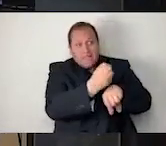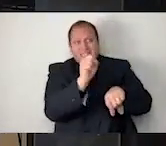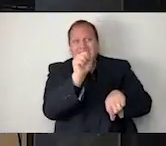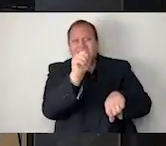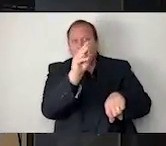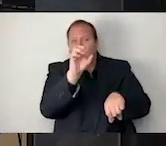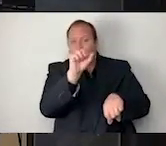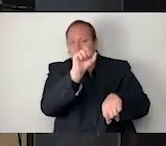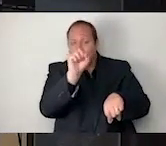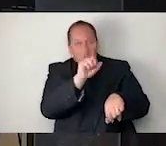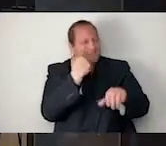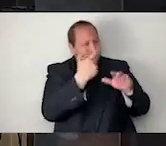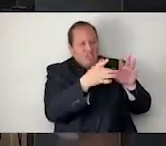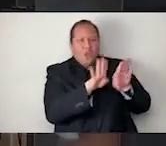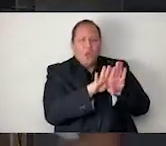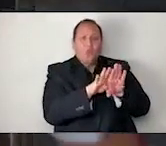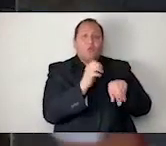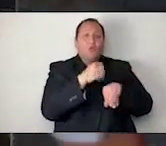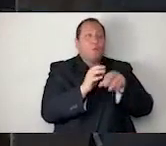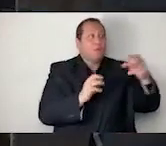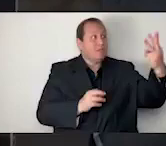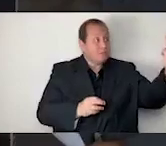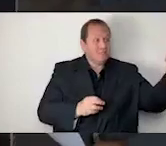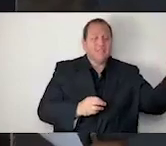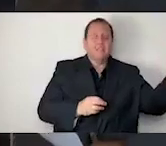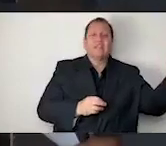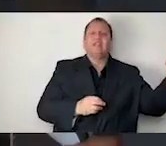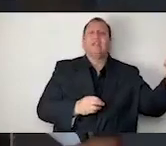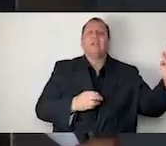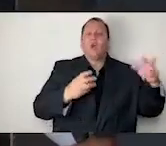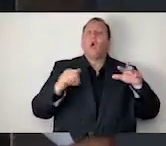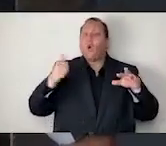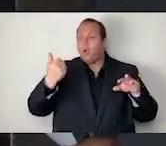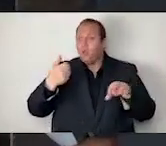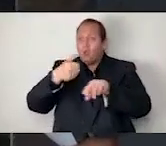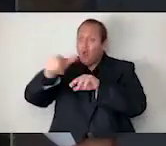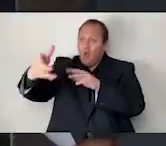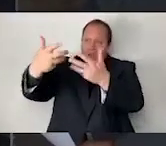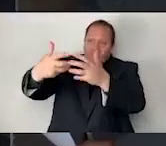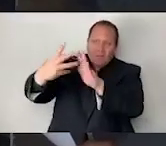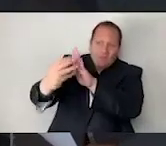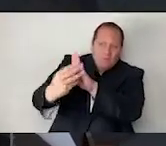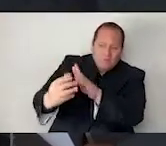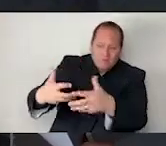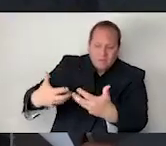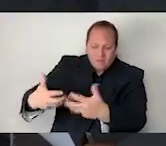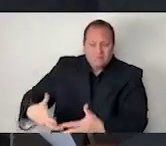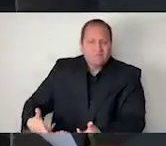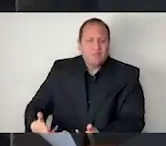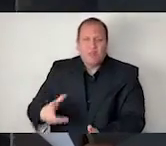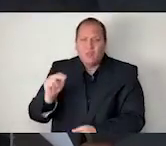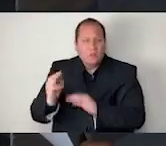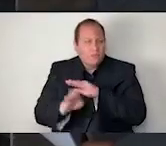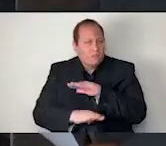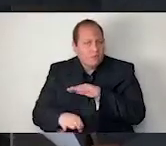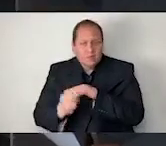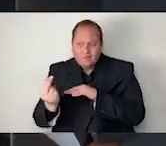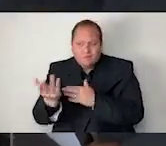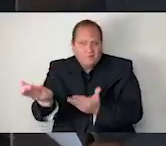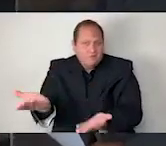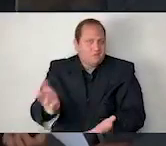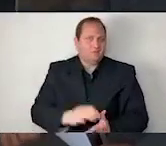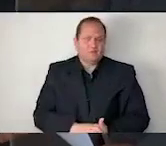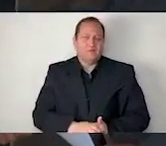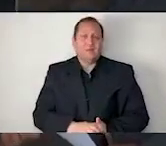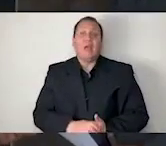planta 3 y fabricación de copiadoras no es una actividad esencial de hecho tenían un gran universo también